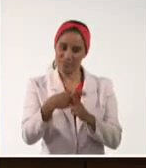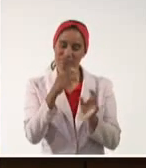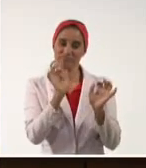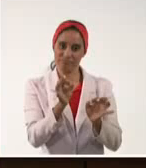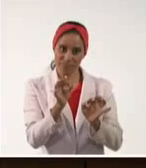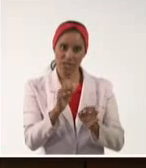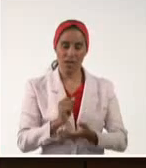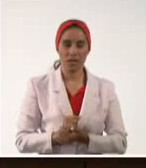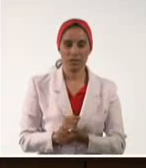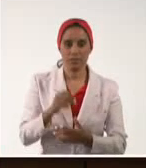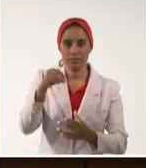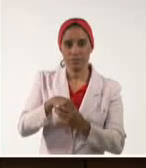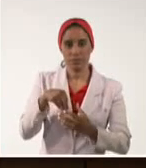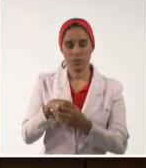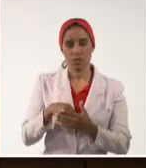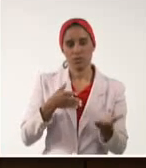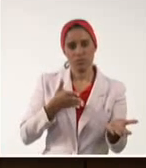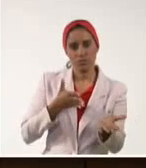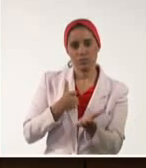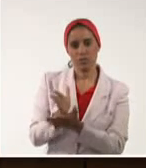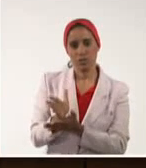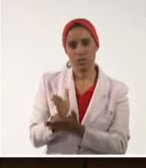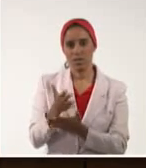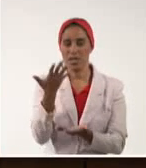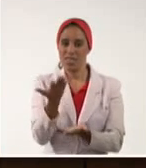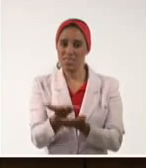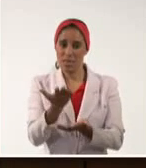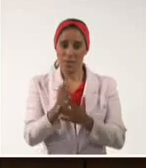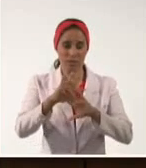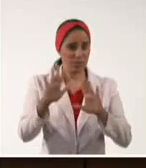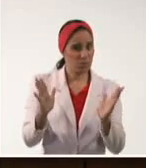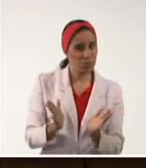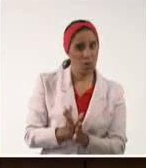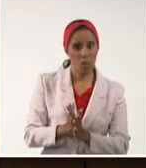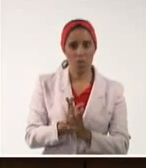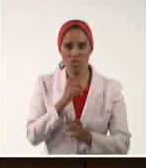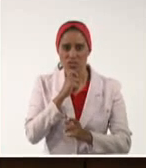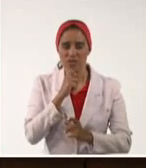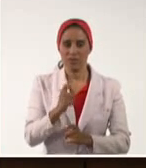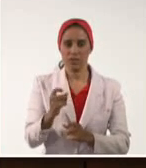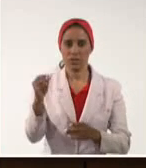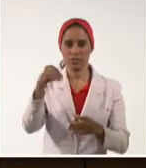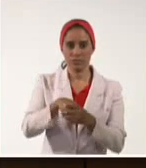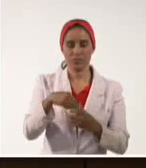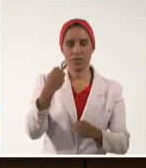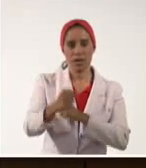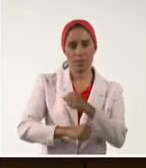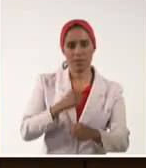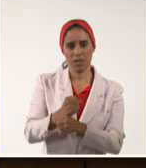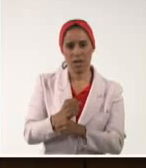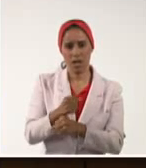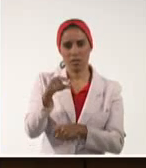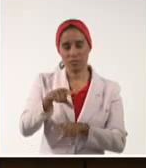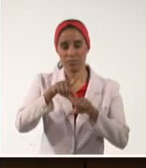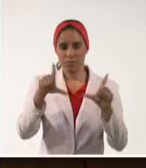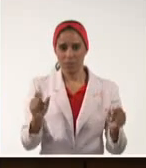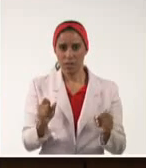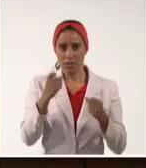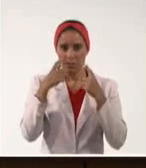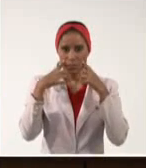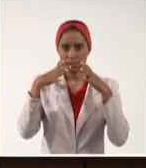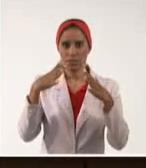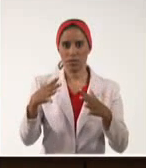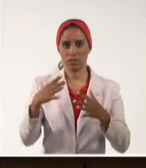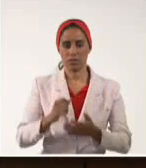debe operar en un escenario de política de máxima asfixia, diseñada y aplicada contra un pequeño país por el más poderoso